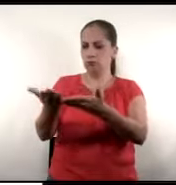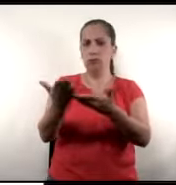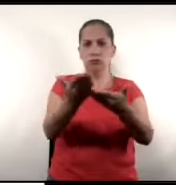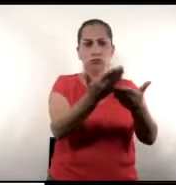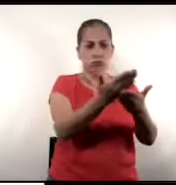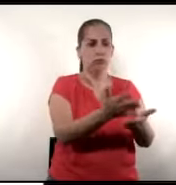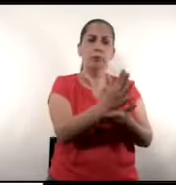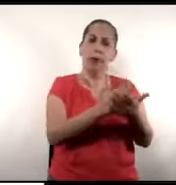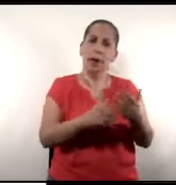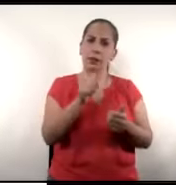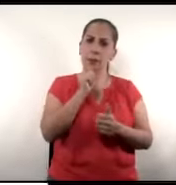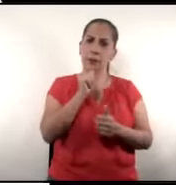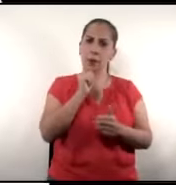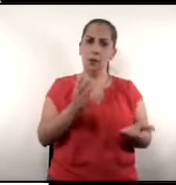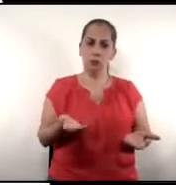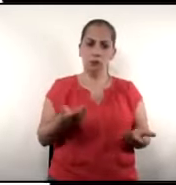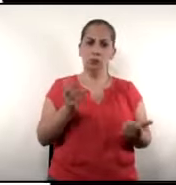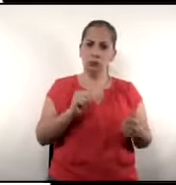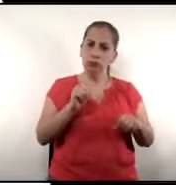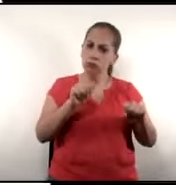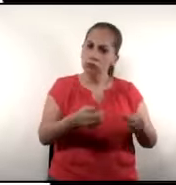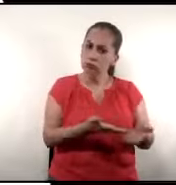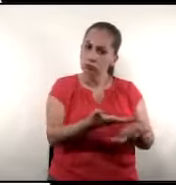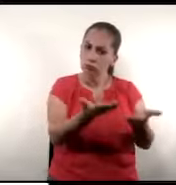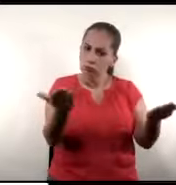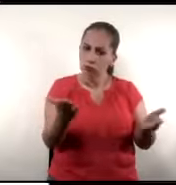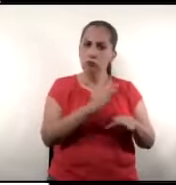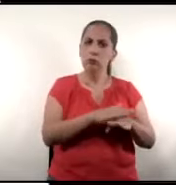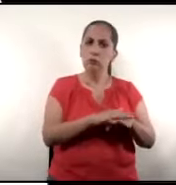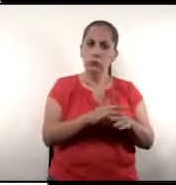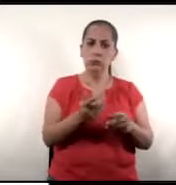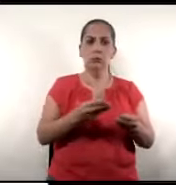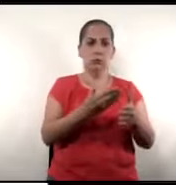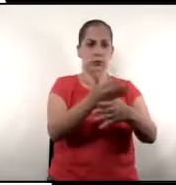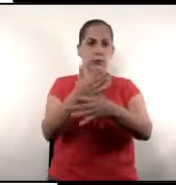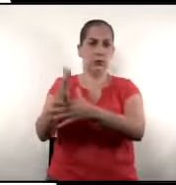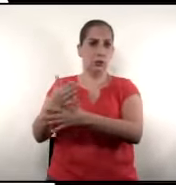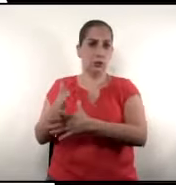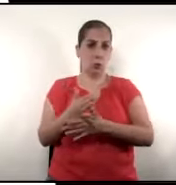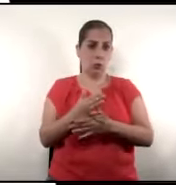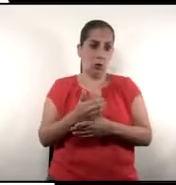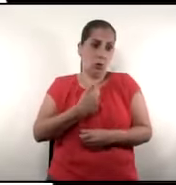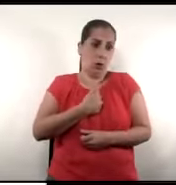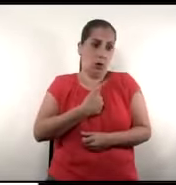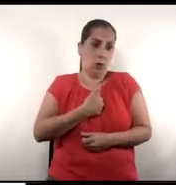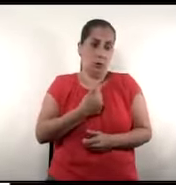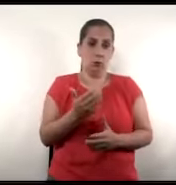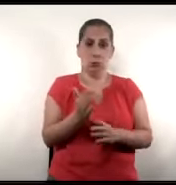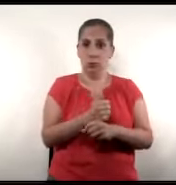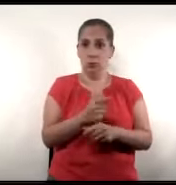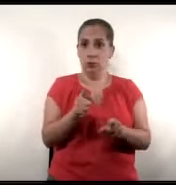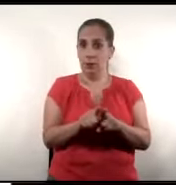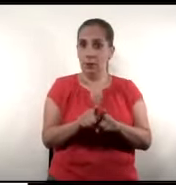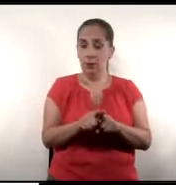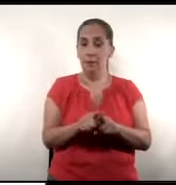sector privado. Se debe permitir la generación distribuida, la autogeneración. También